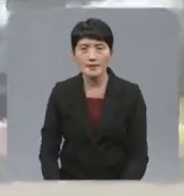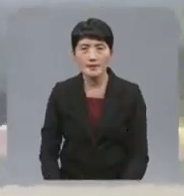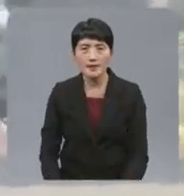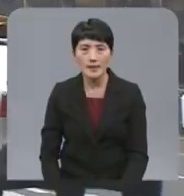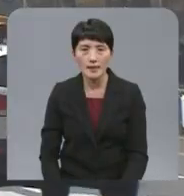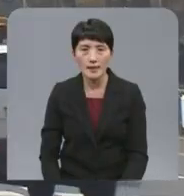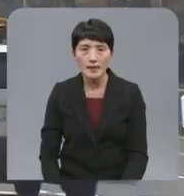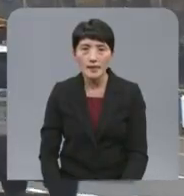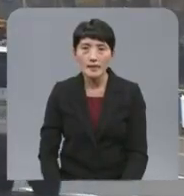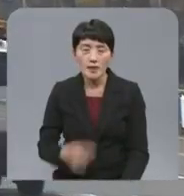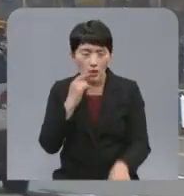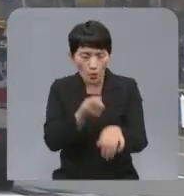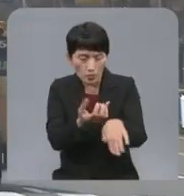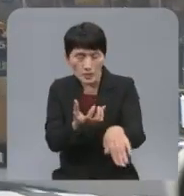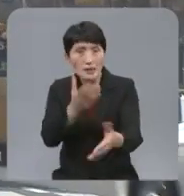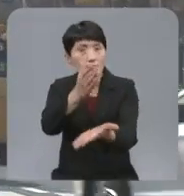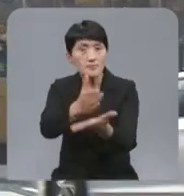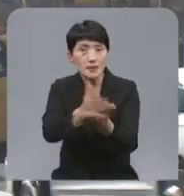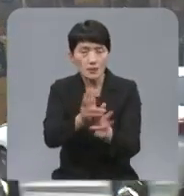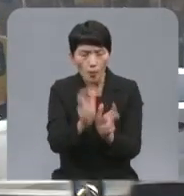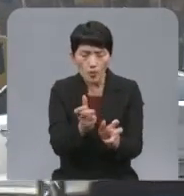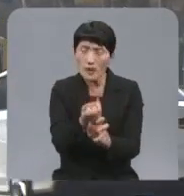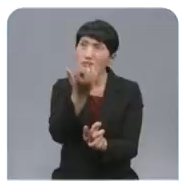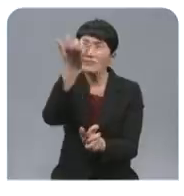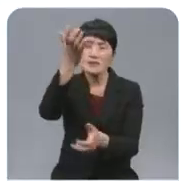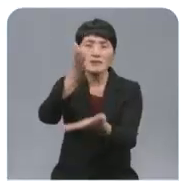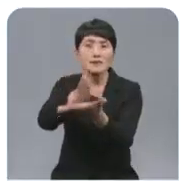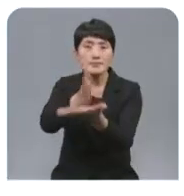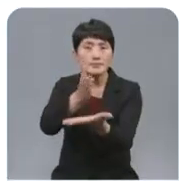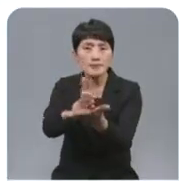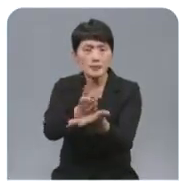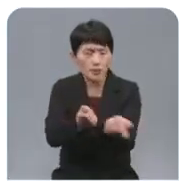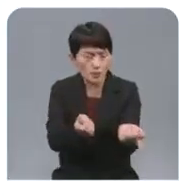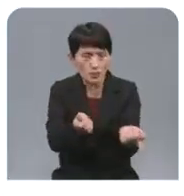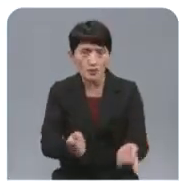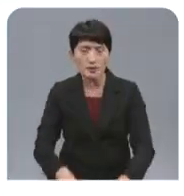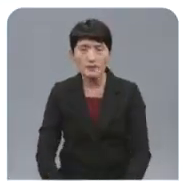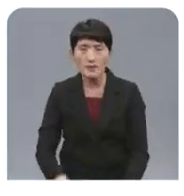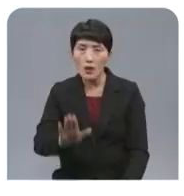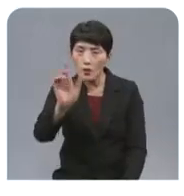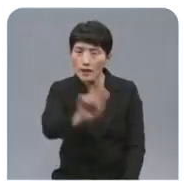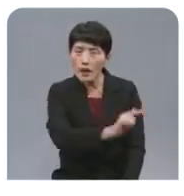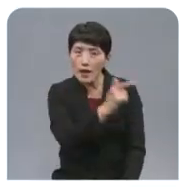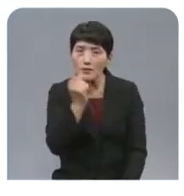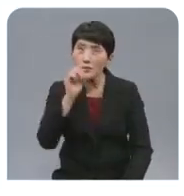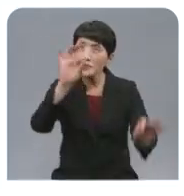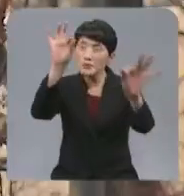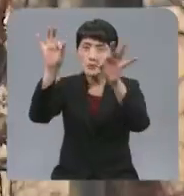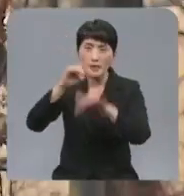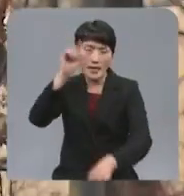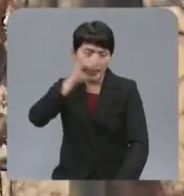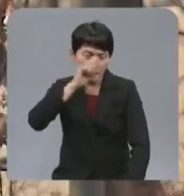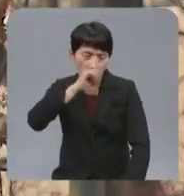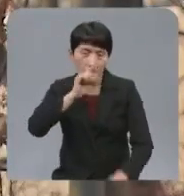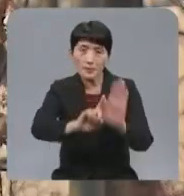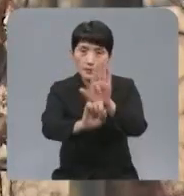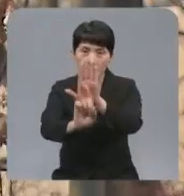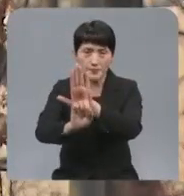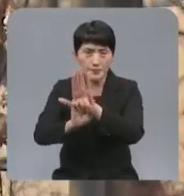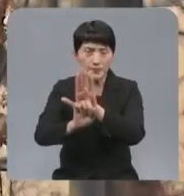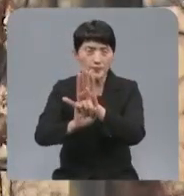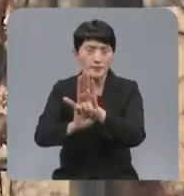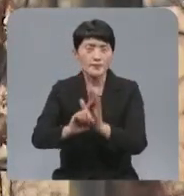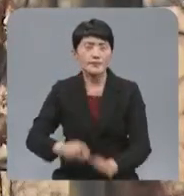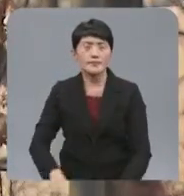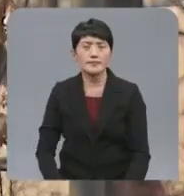en el interior de la zona Sur por el momento activaron medidas antipolución en seúl en la provincia de kiongi también en sellón